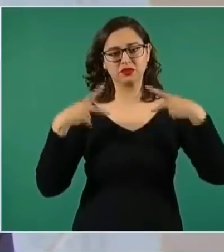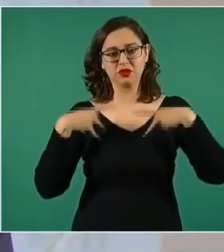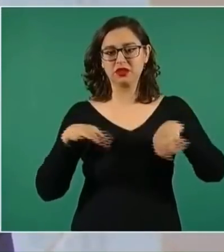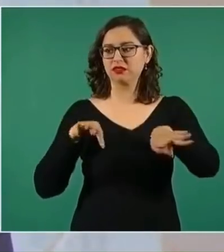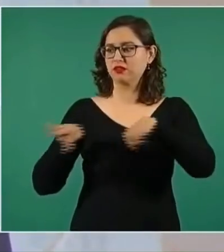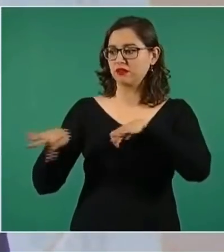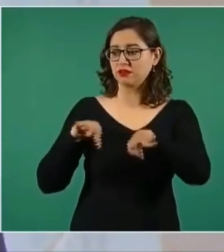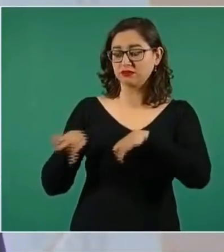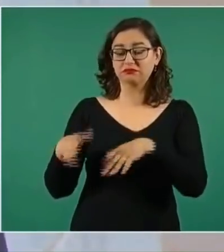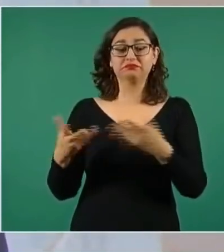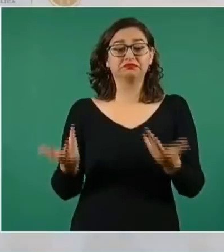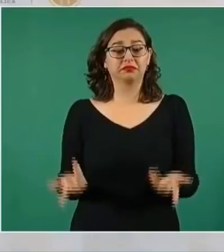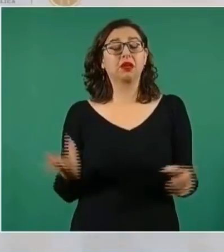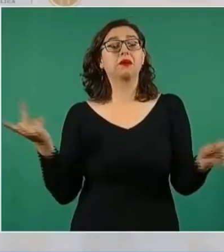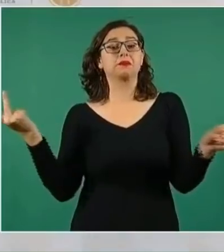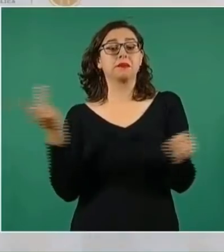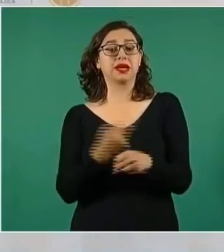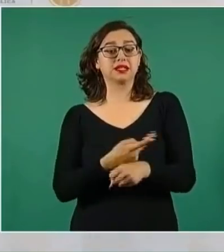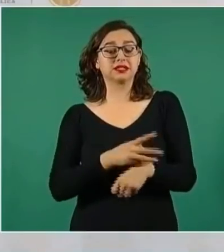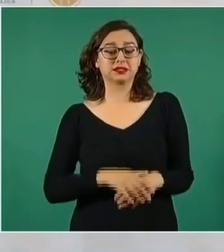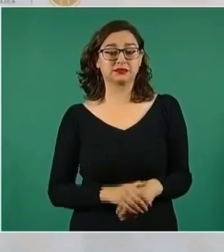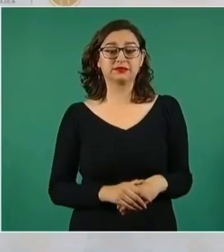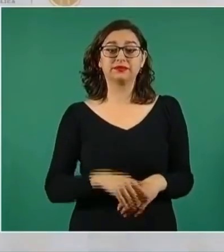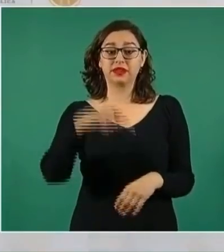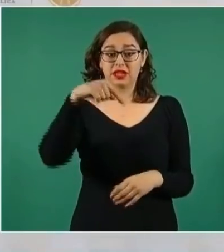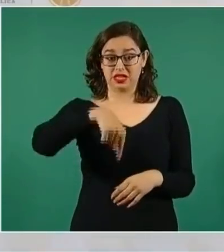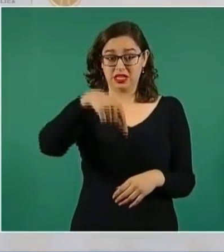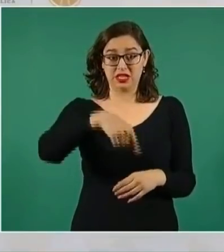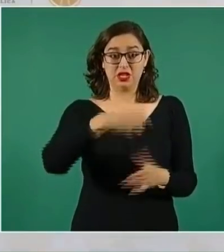el oro que se llevaron de México